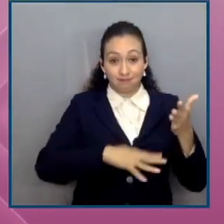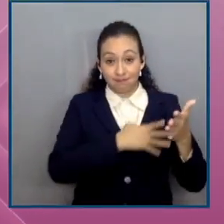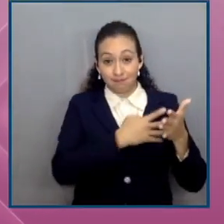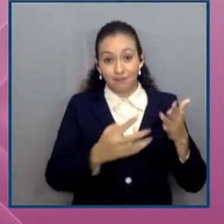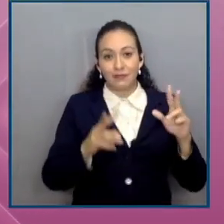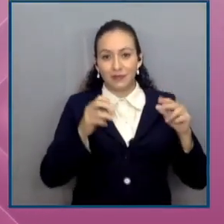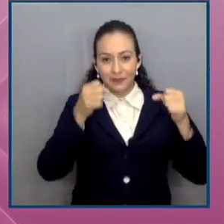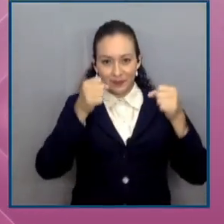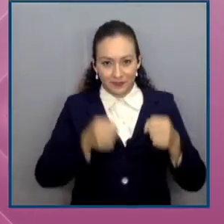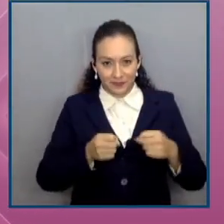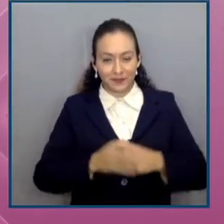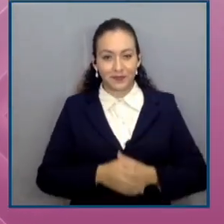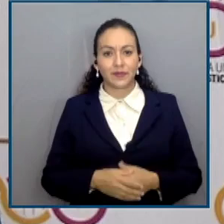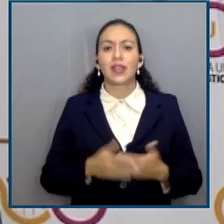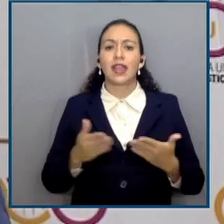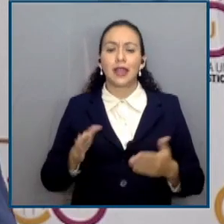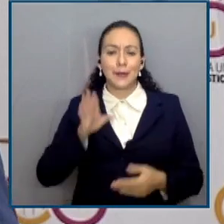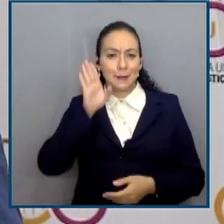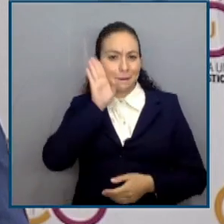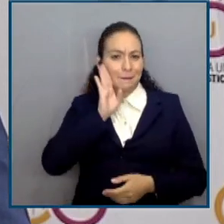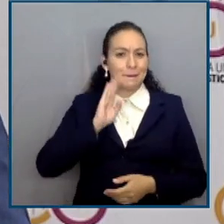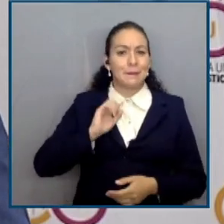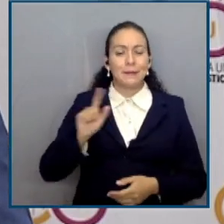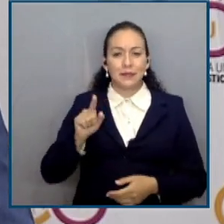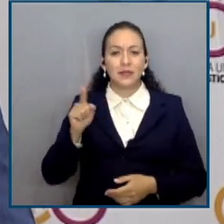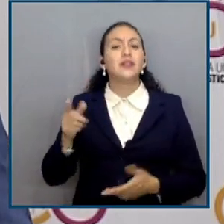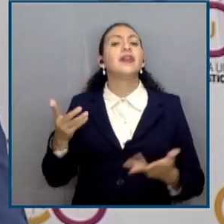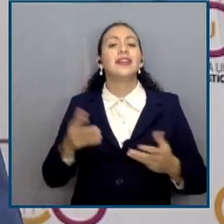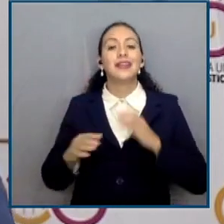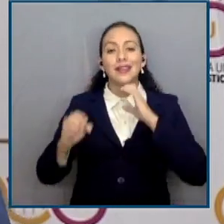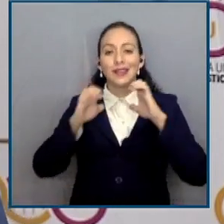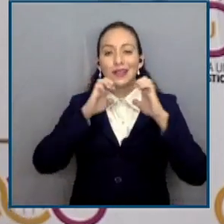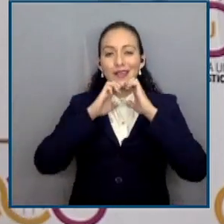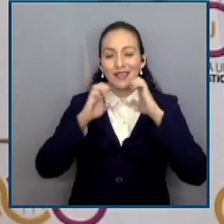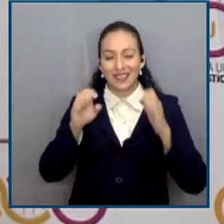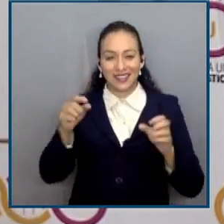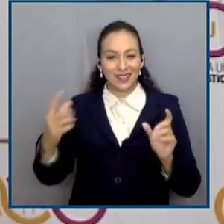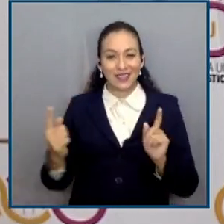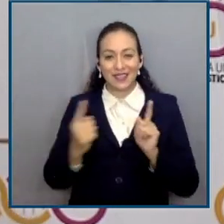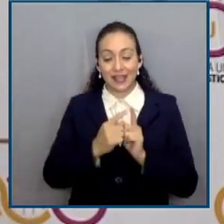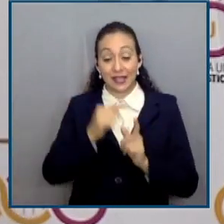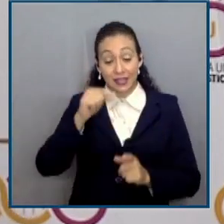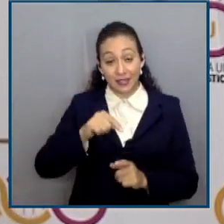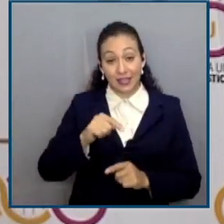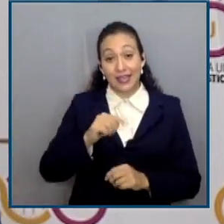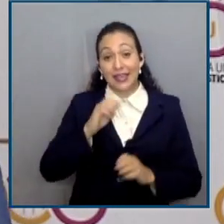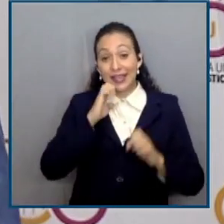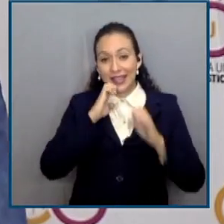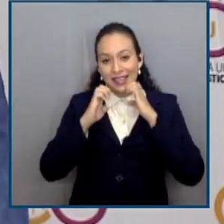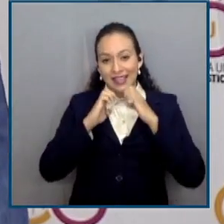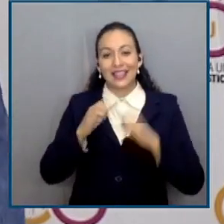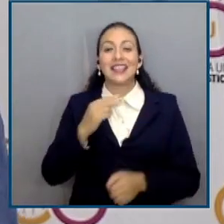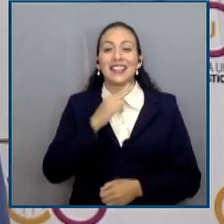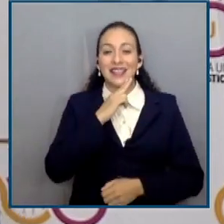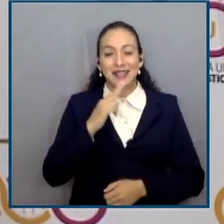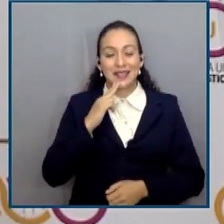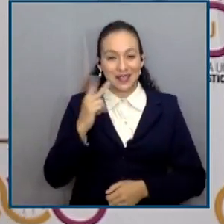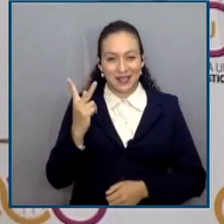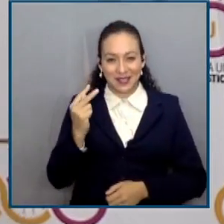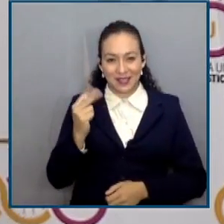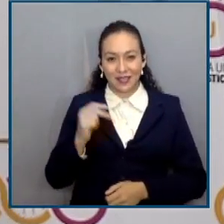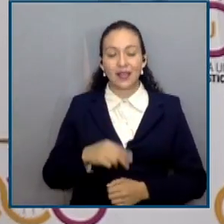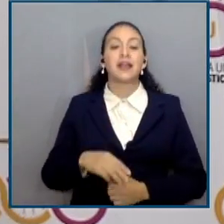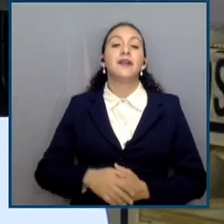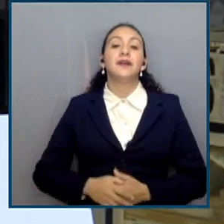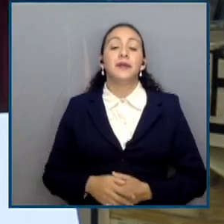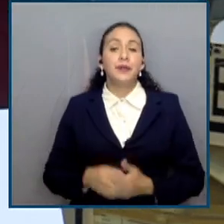ministro Pardo Rebolledo concedió una entrevista exclusiva a Justicia TV a mi compañero Juan Carlos González, en donde destacó la